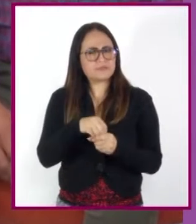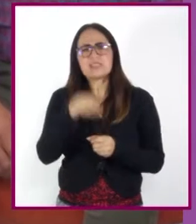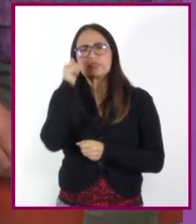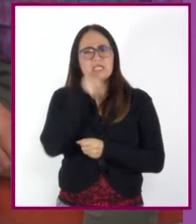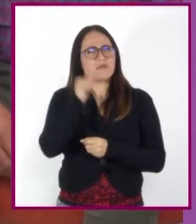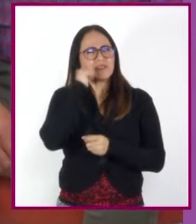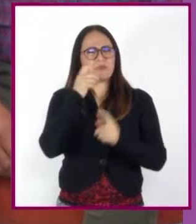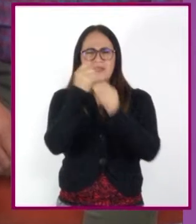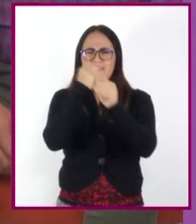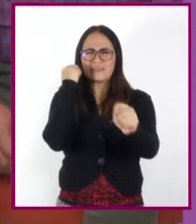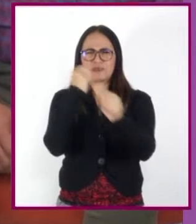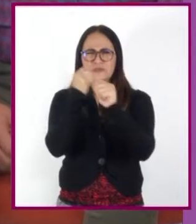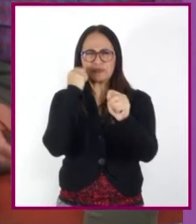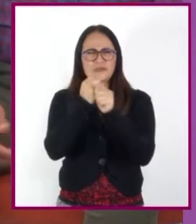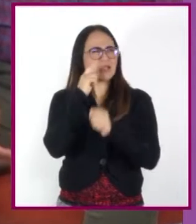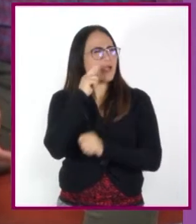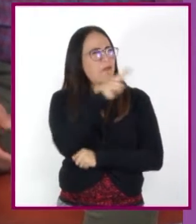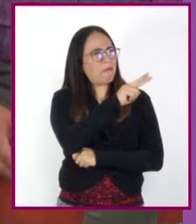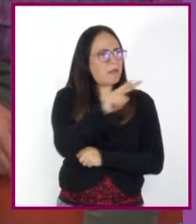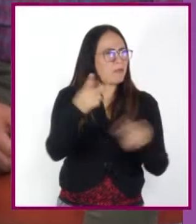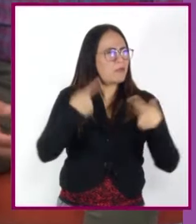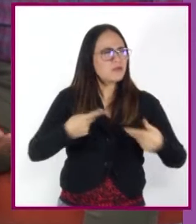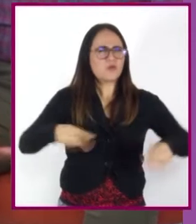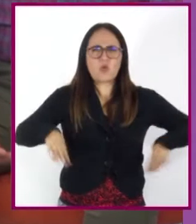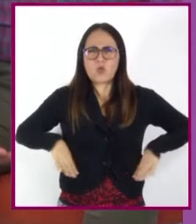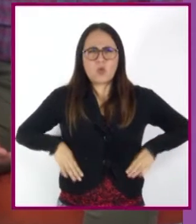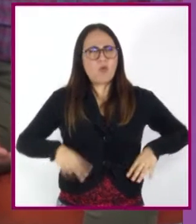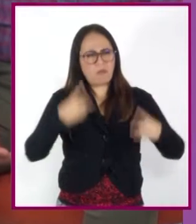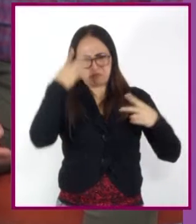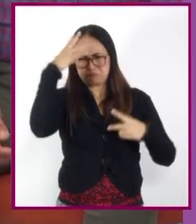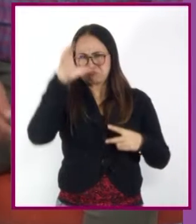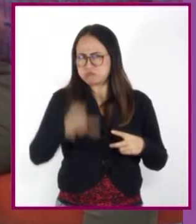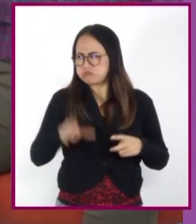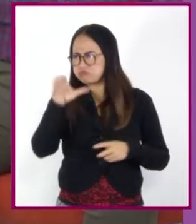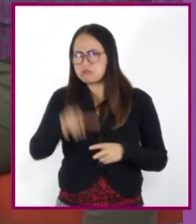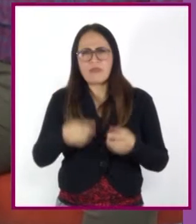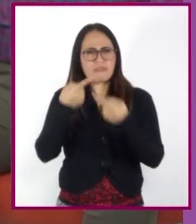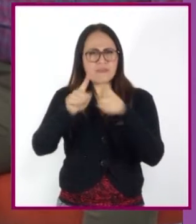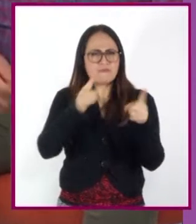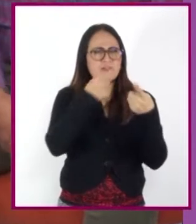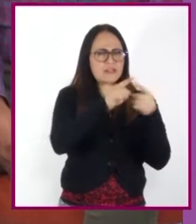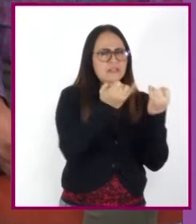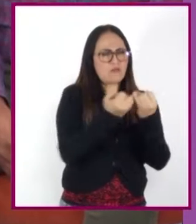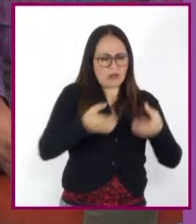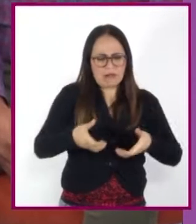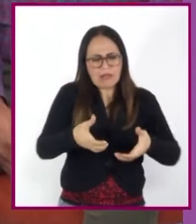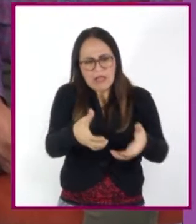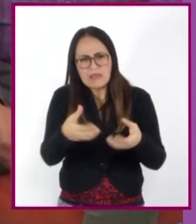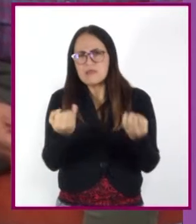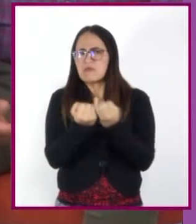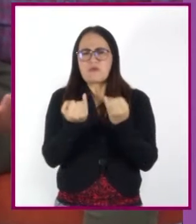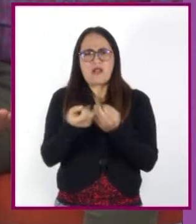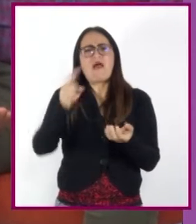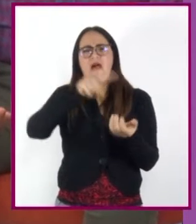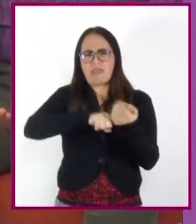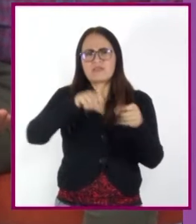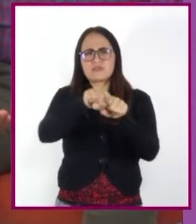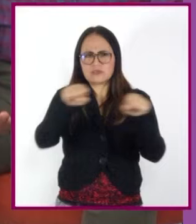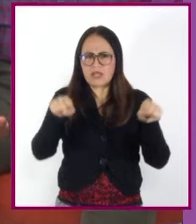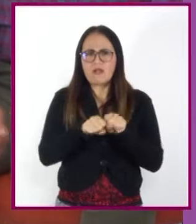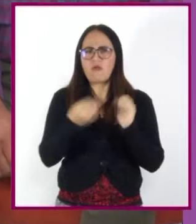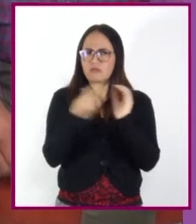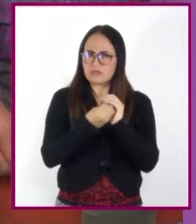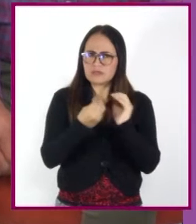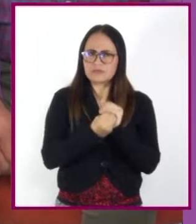en el transporte público, en la calle, en la escuela, en el mismo salón de clases. Y ser una